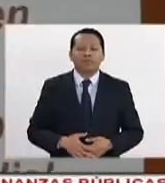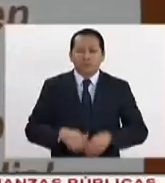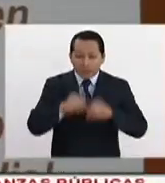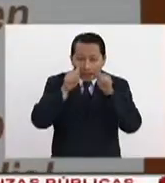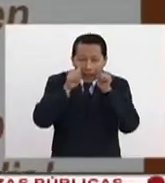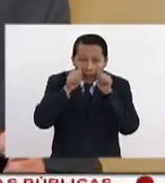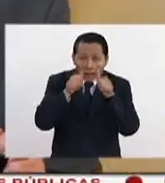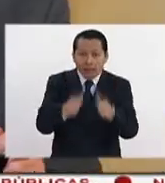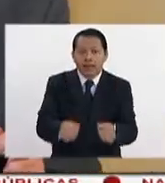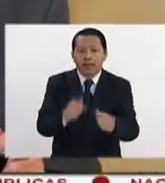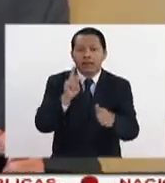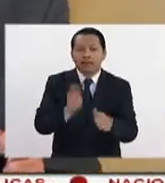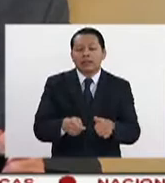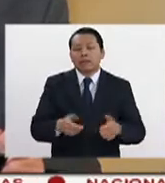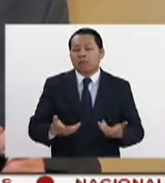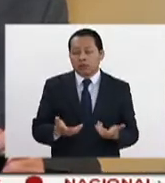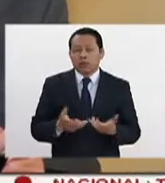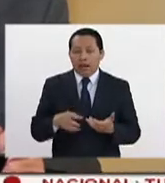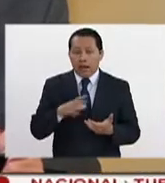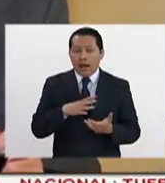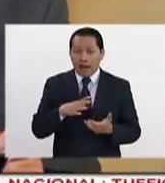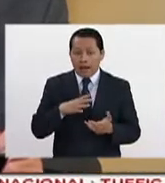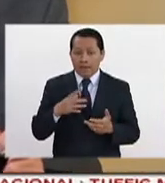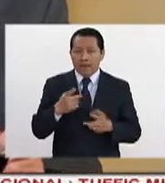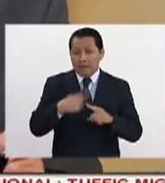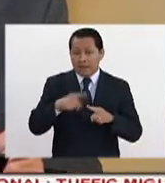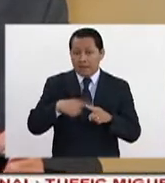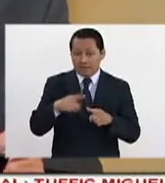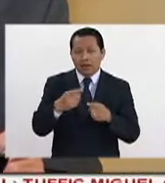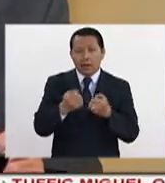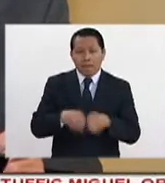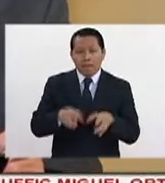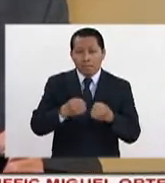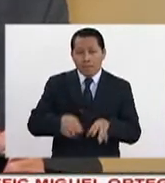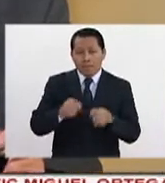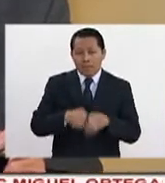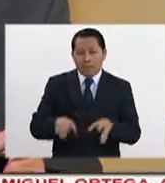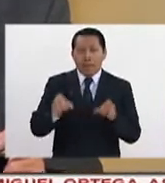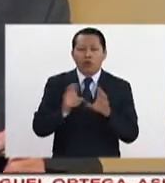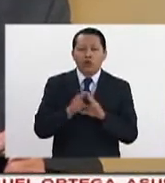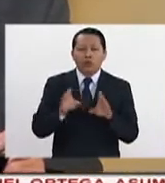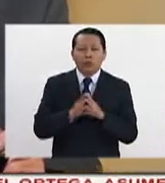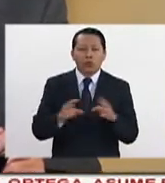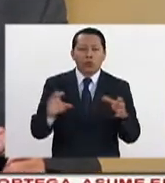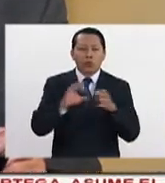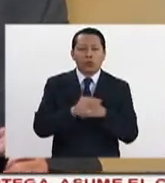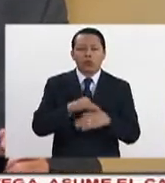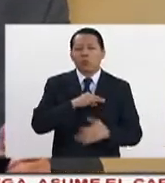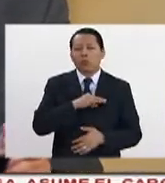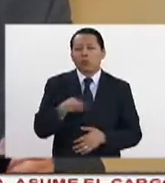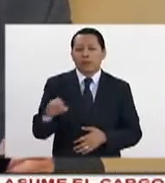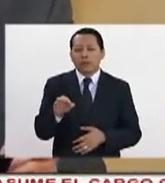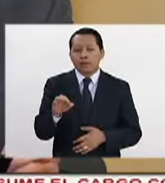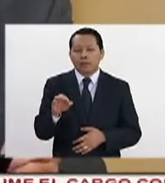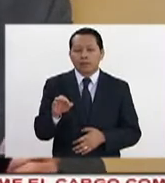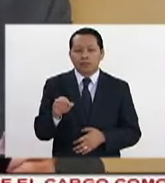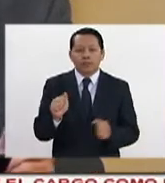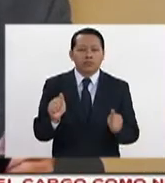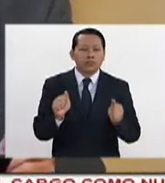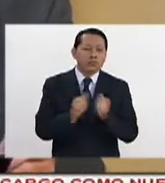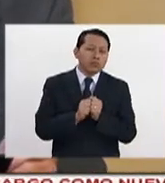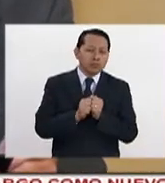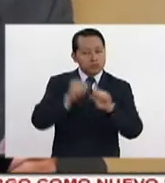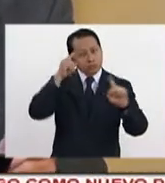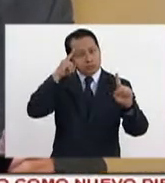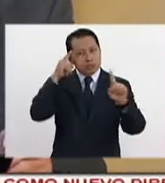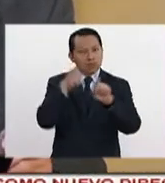Atender a la pérdida y el desperdicio de alimentos coincide con las metas